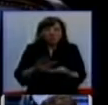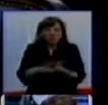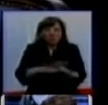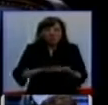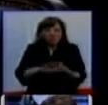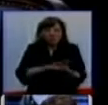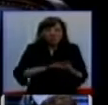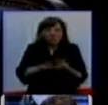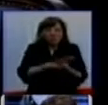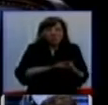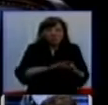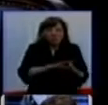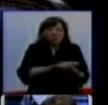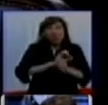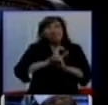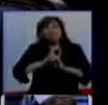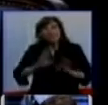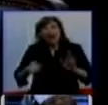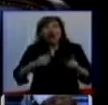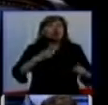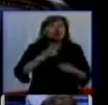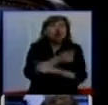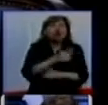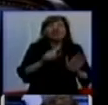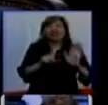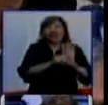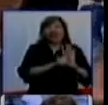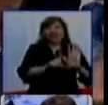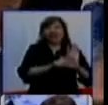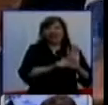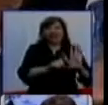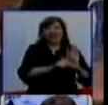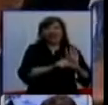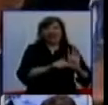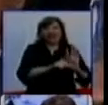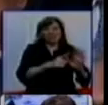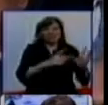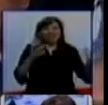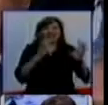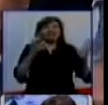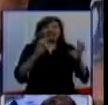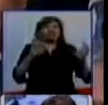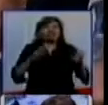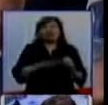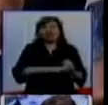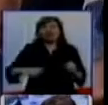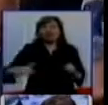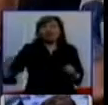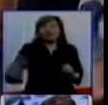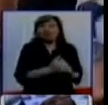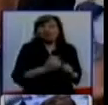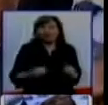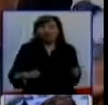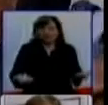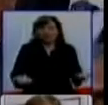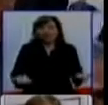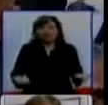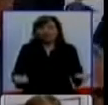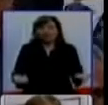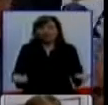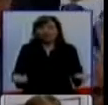maniobras ilegales, porque no pueden acceder